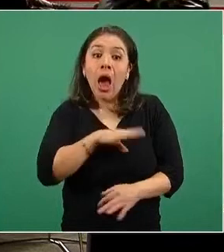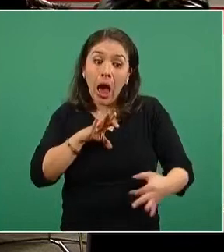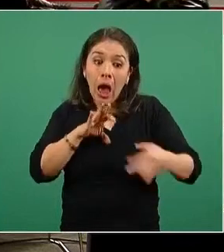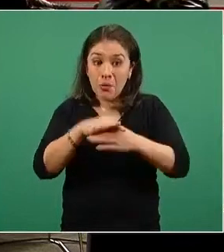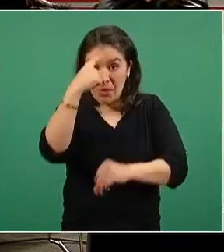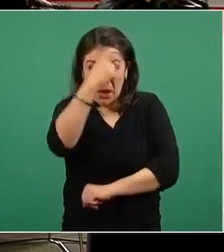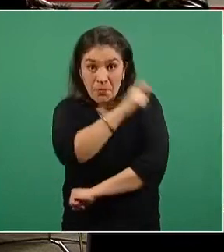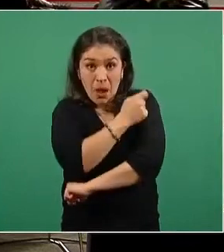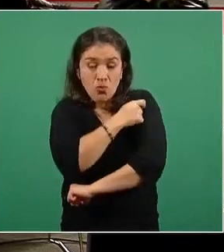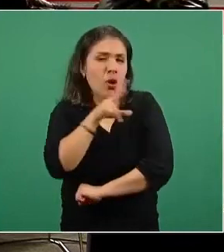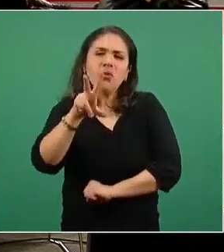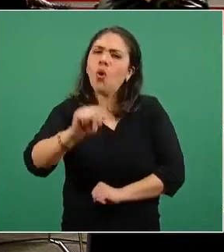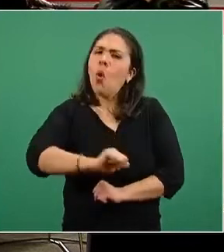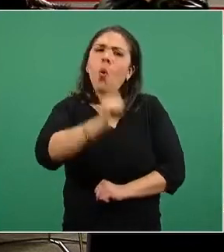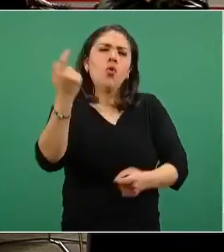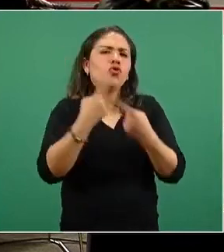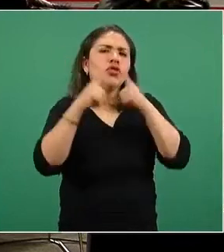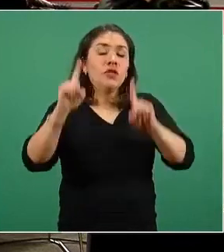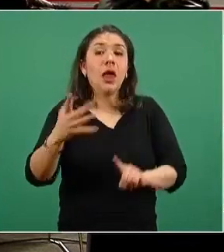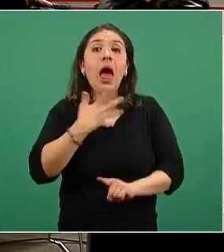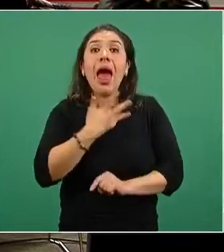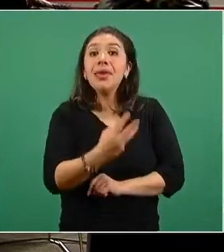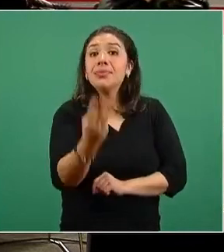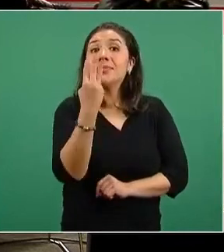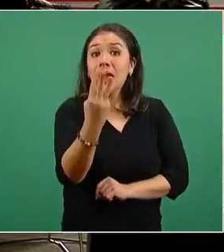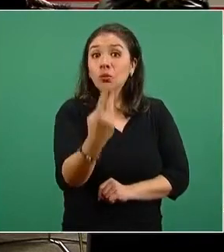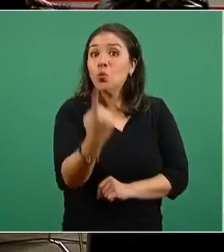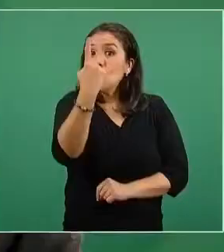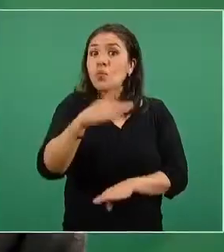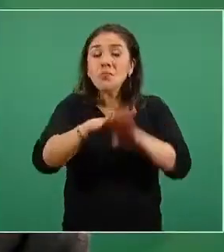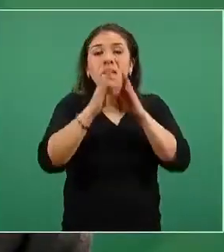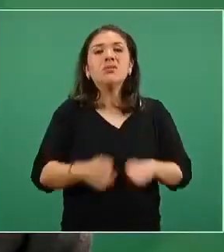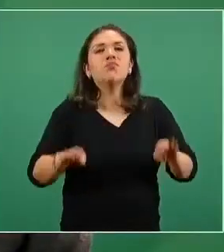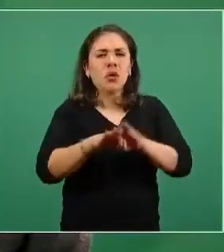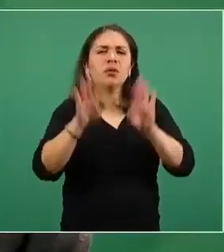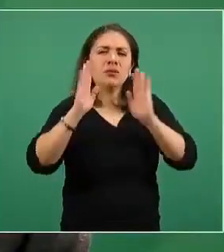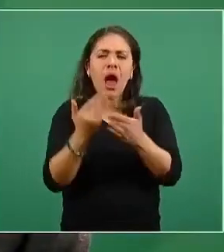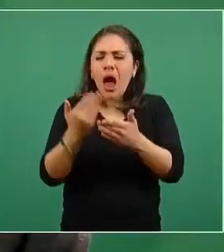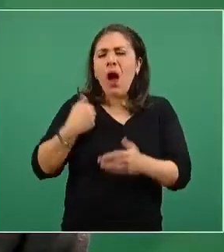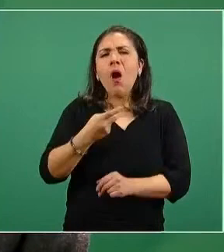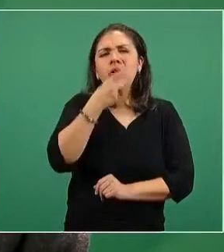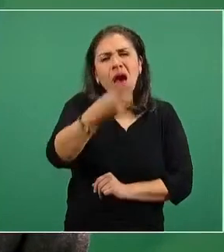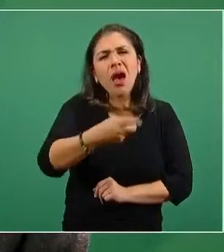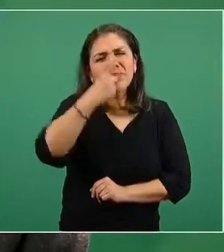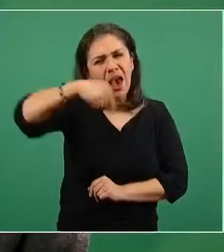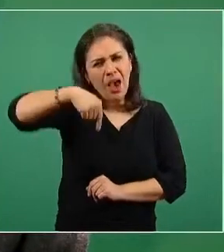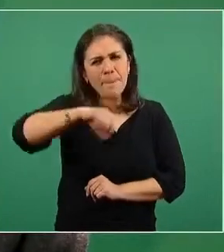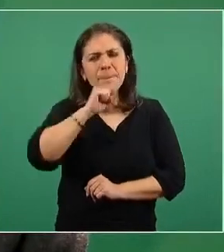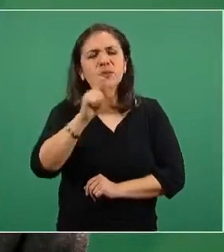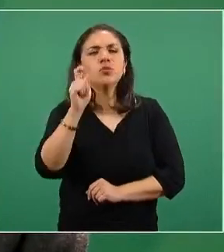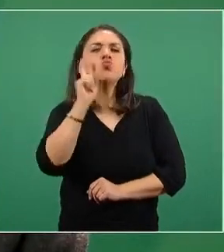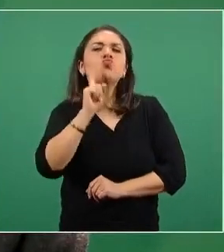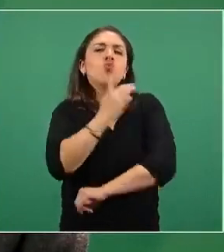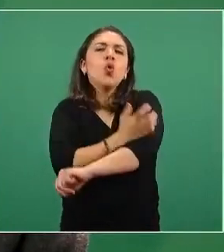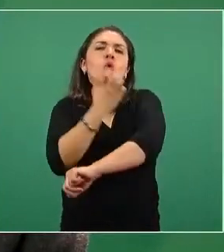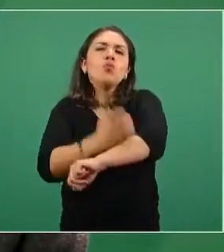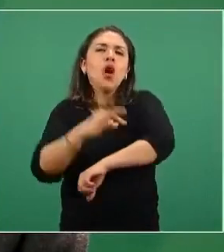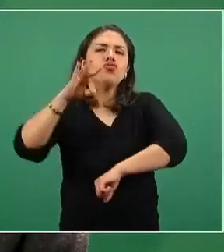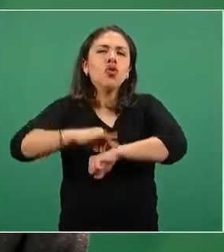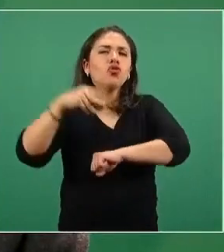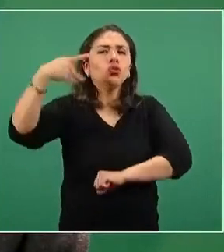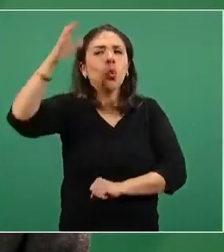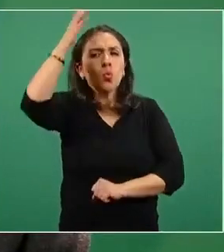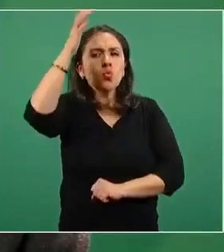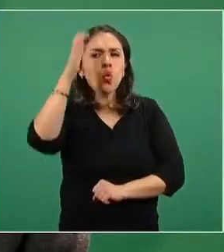a la vacunación. Hay 3 en particular. El más notorio es el que hemos comentado en días pasados de nuestra compañera médica de